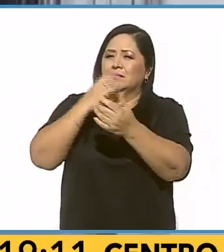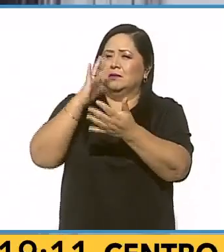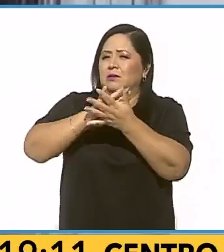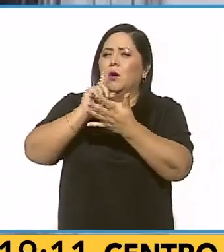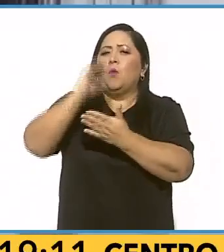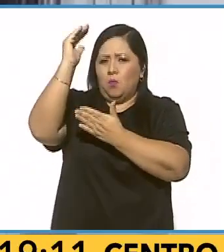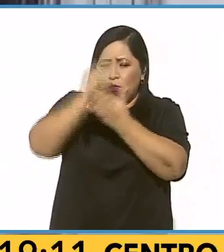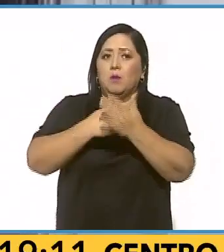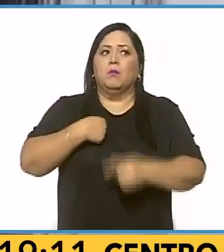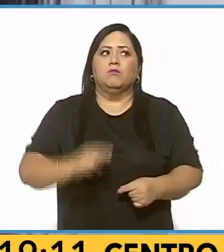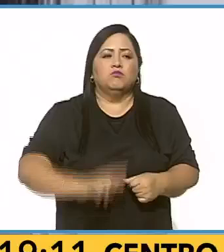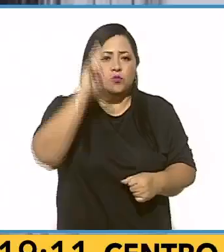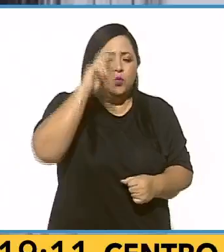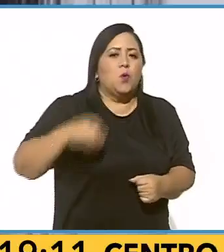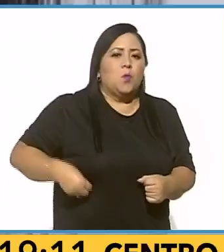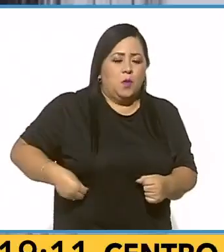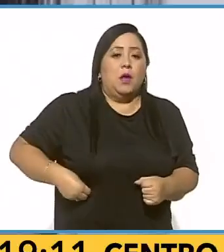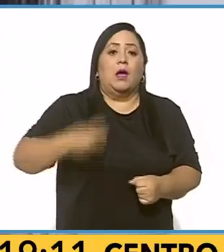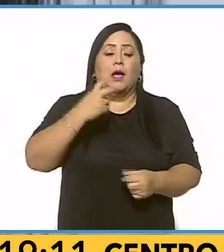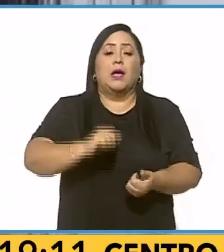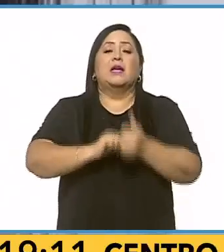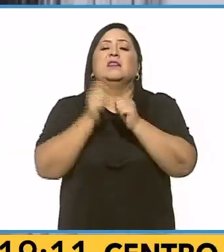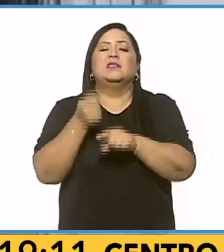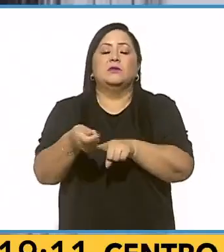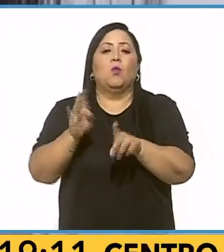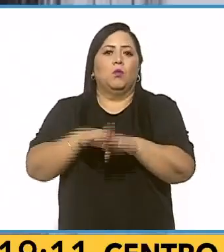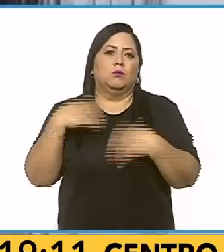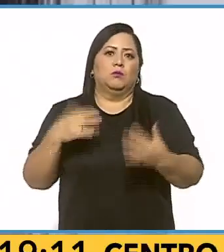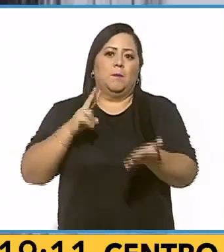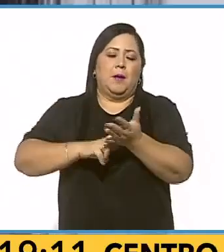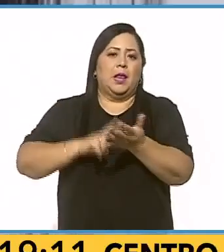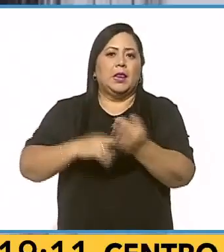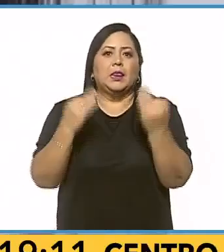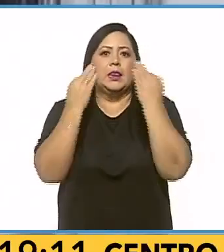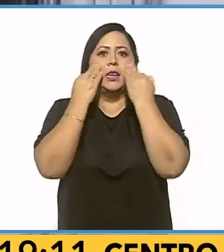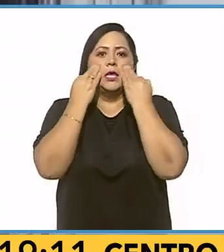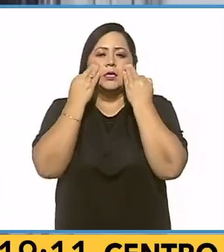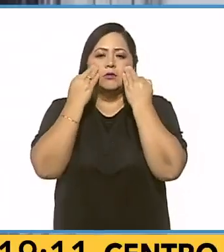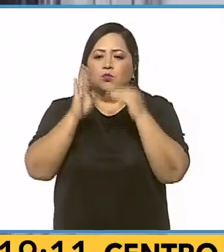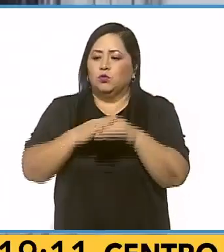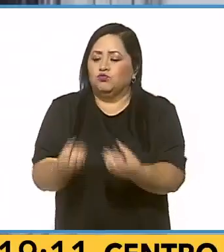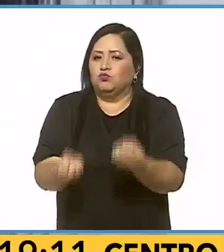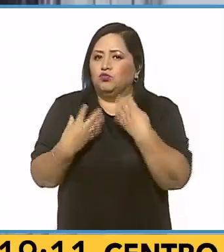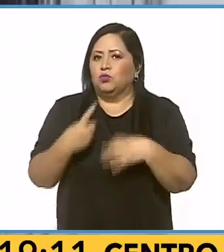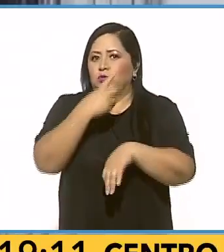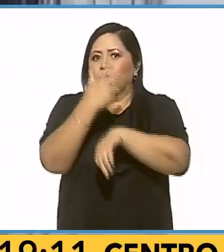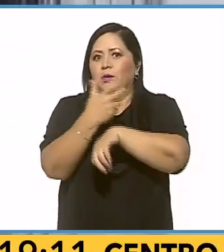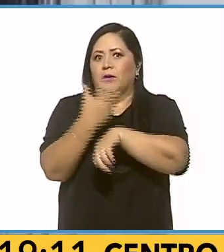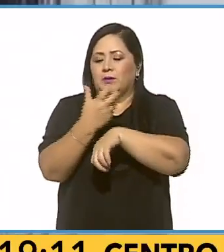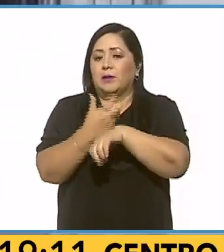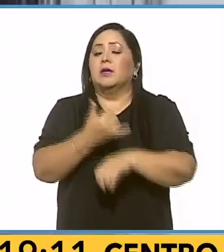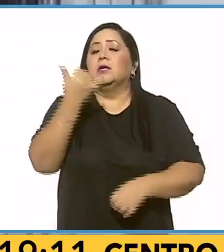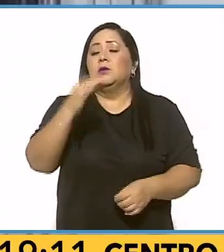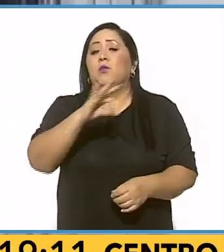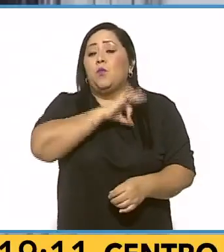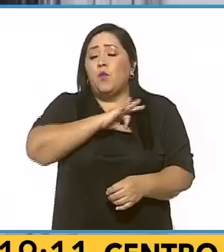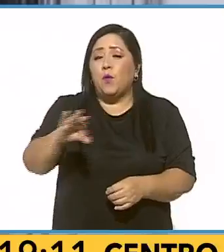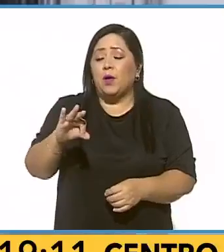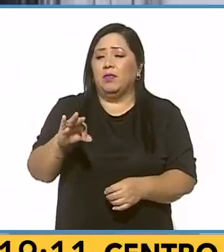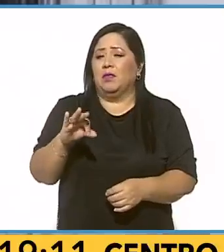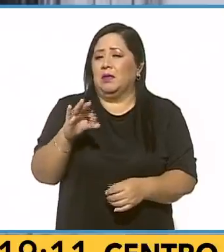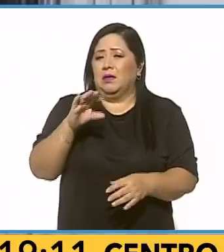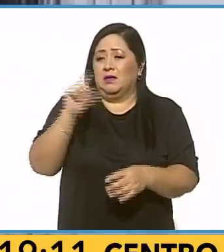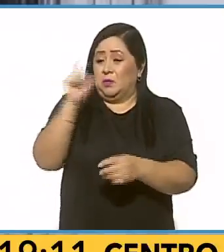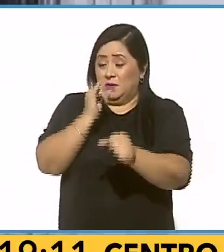finalmente él se declara culpable y se convierte en un potencial testigo colaborador. Muy posiblemente entre los casos y entre